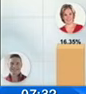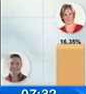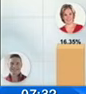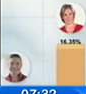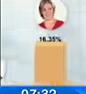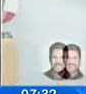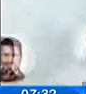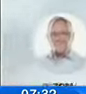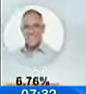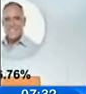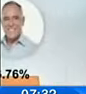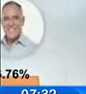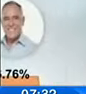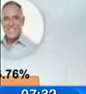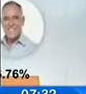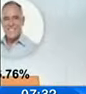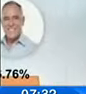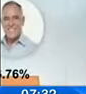87.5% y